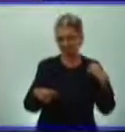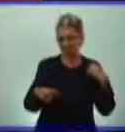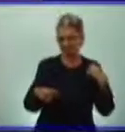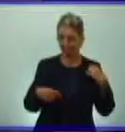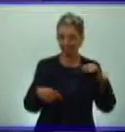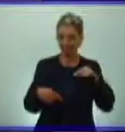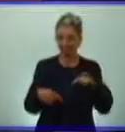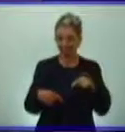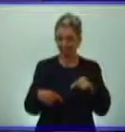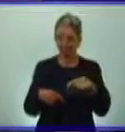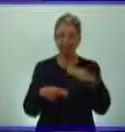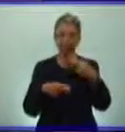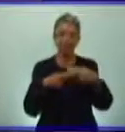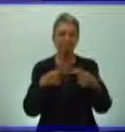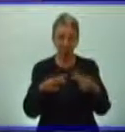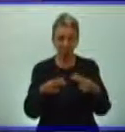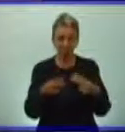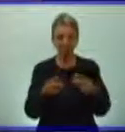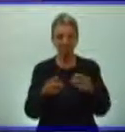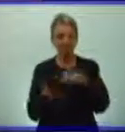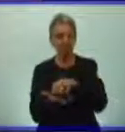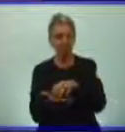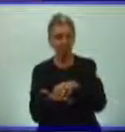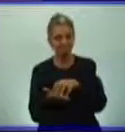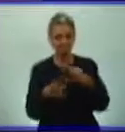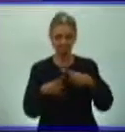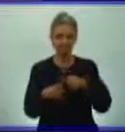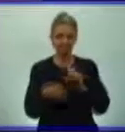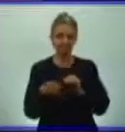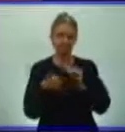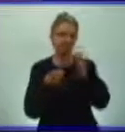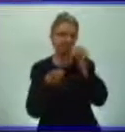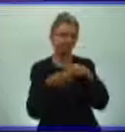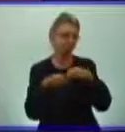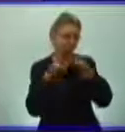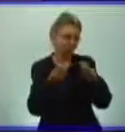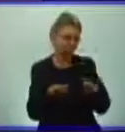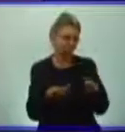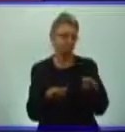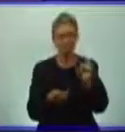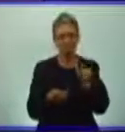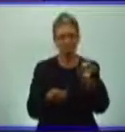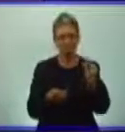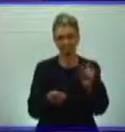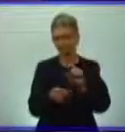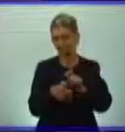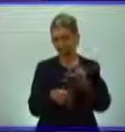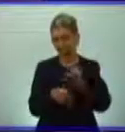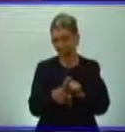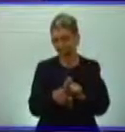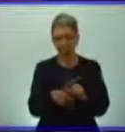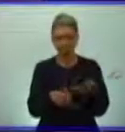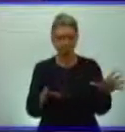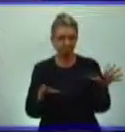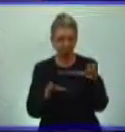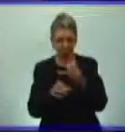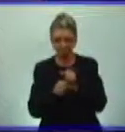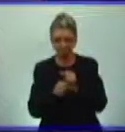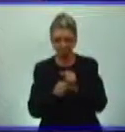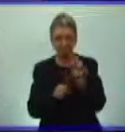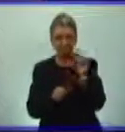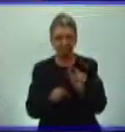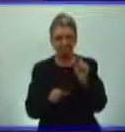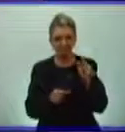Estos se producen en la ciudad, pero benefician también a los que viven en el campo. Es decir, que todas las personas